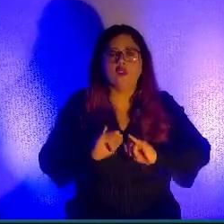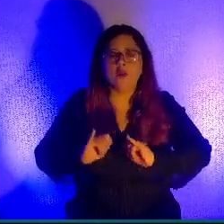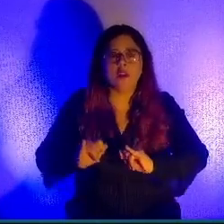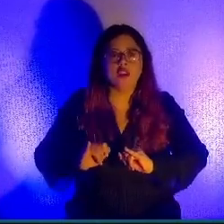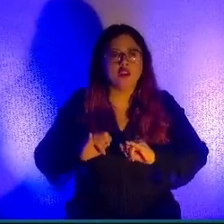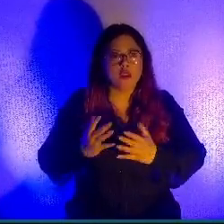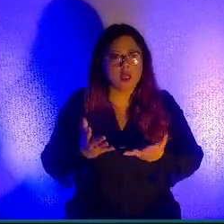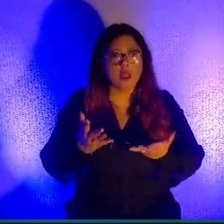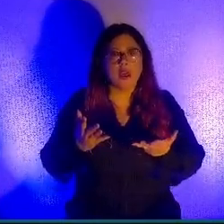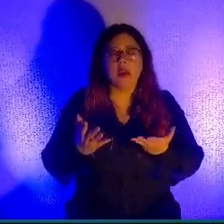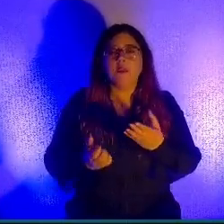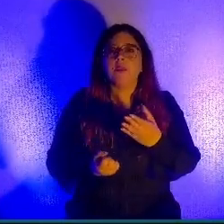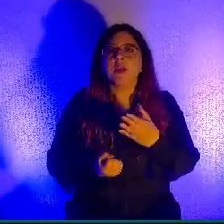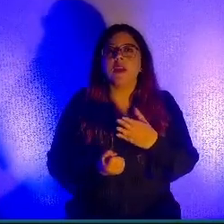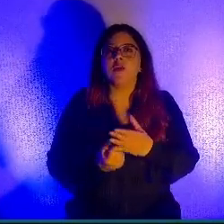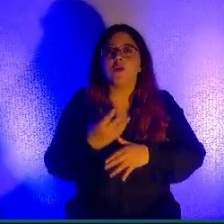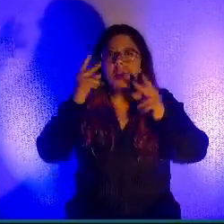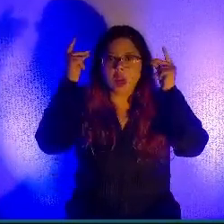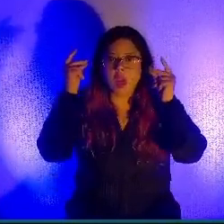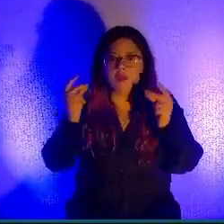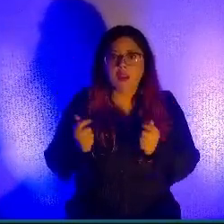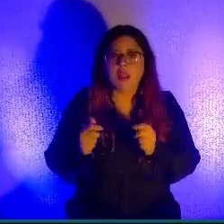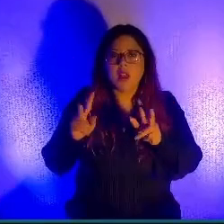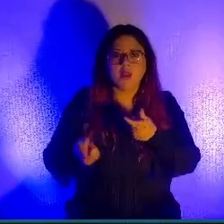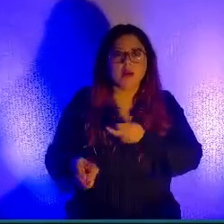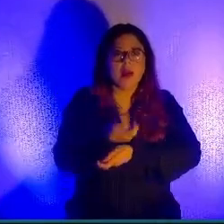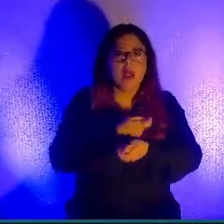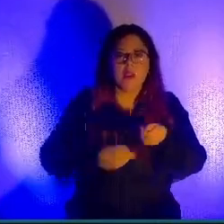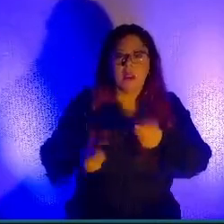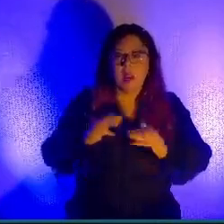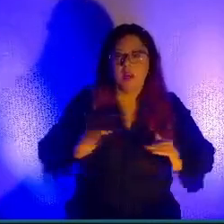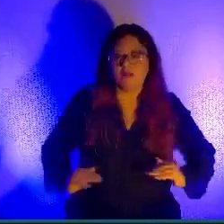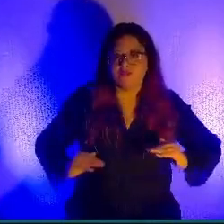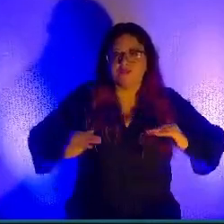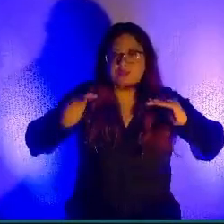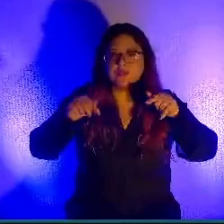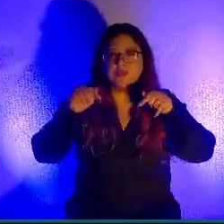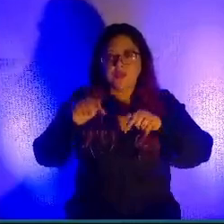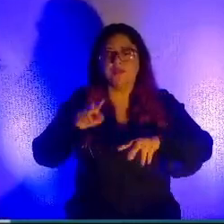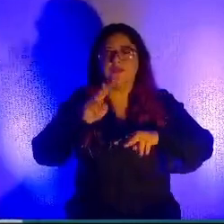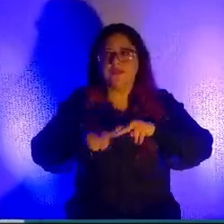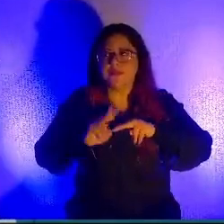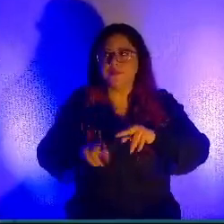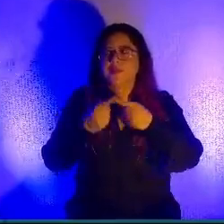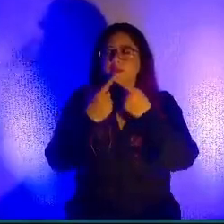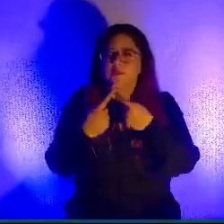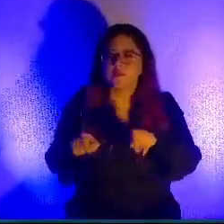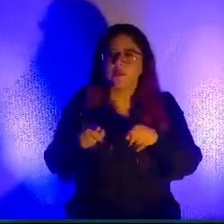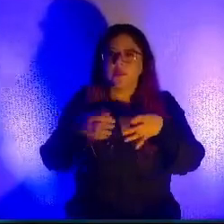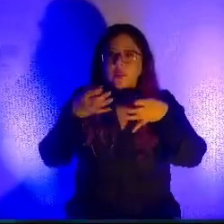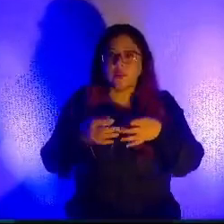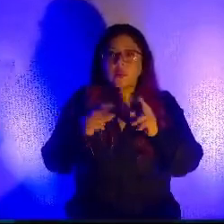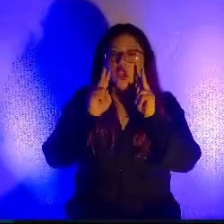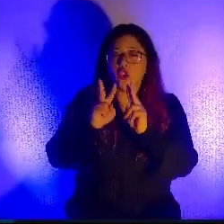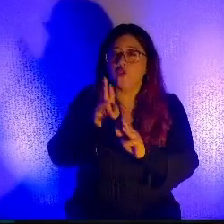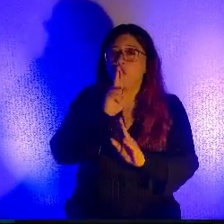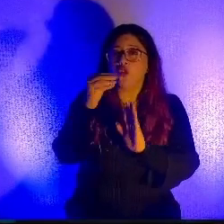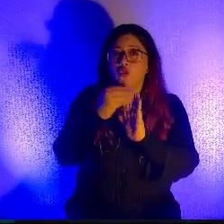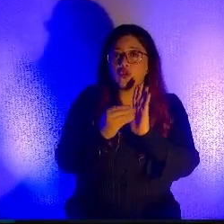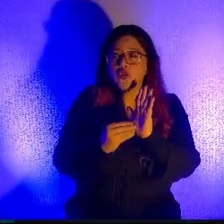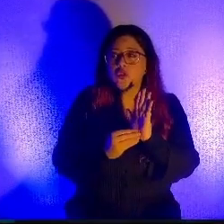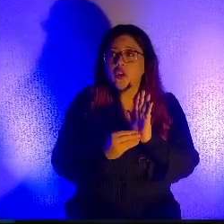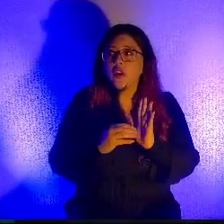generar ahí la próxima generación de talentos en el mercado Y eso hace toda la diferencia y cuando miro los resultados de